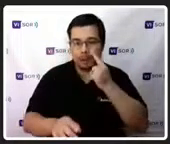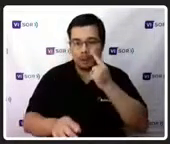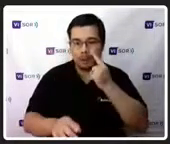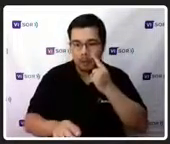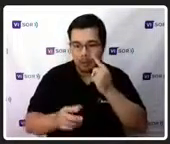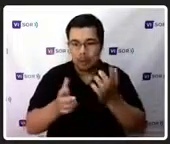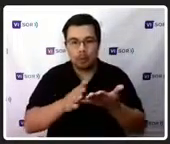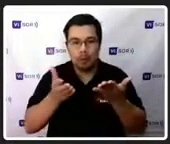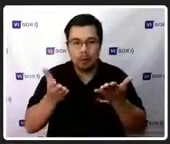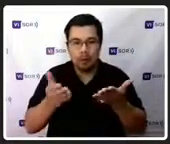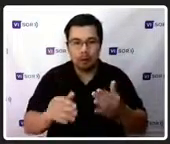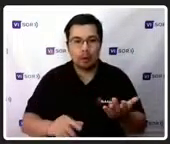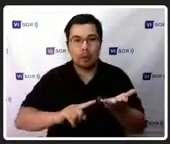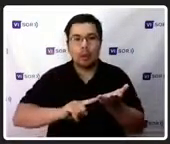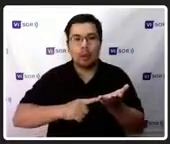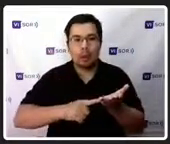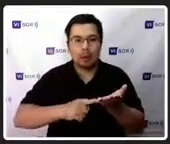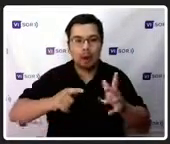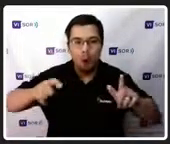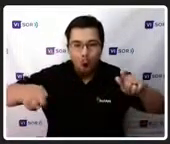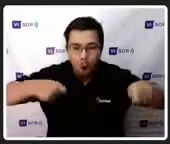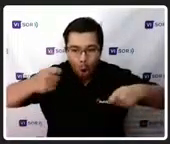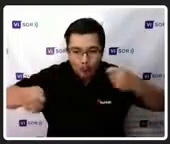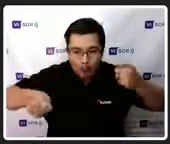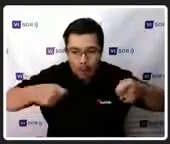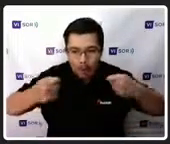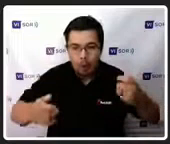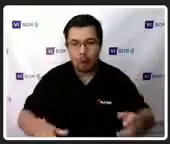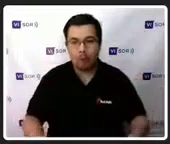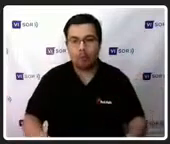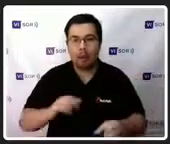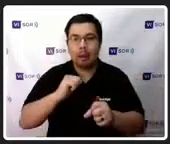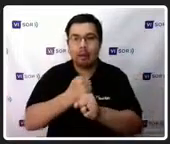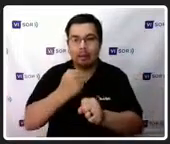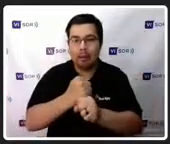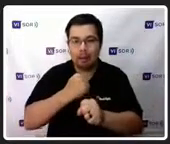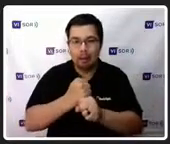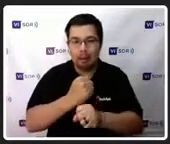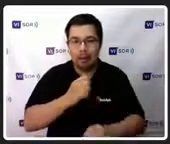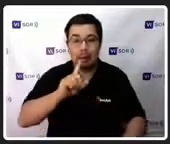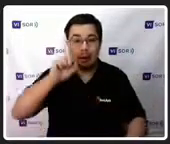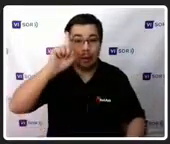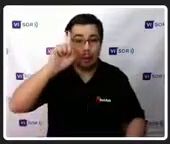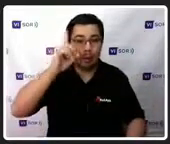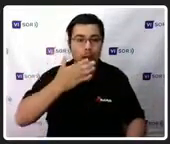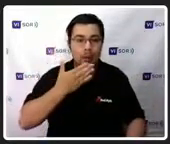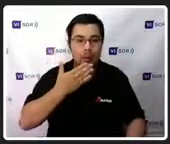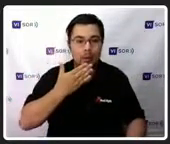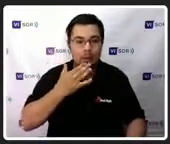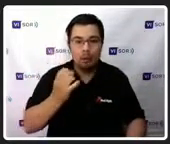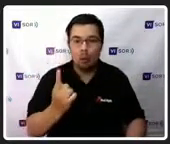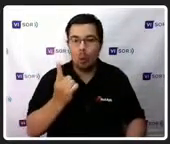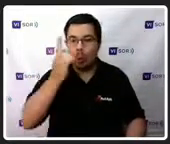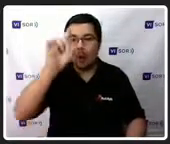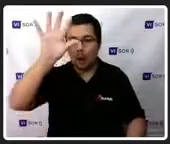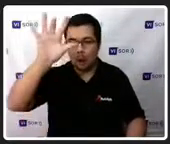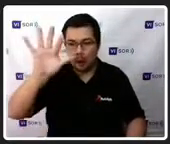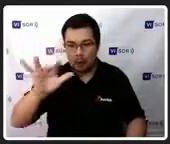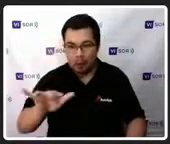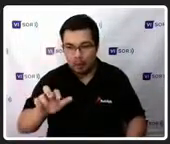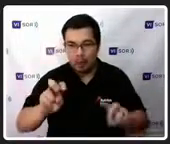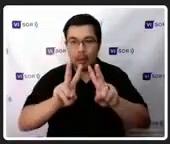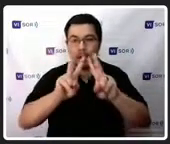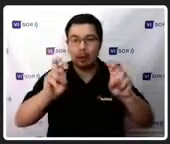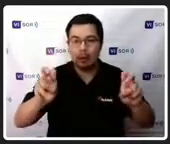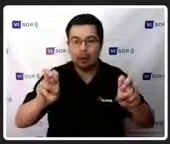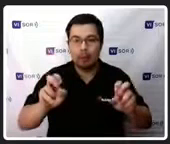salón comedor, donde, ¿no es cierto?, nuestros talleres, porque recuerden que una de las características principales de nuestras carreras es que